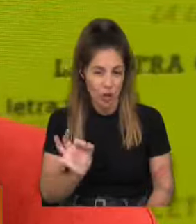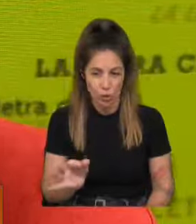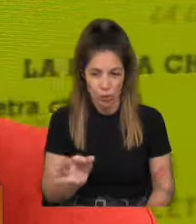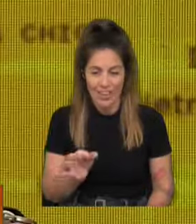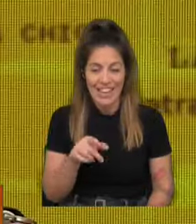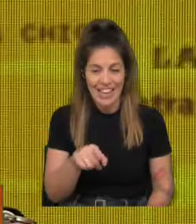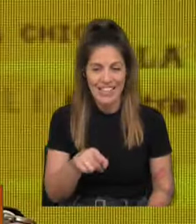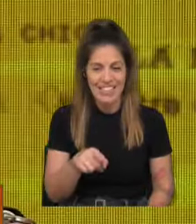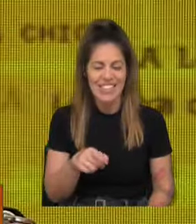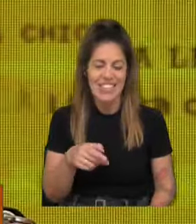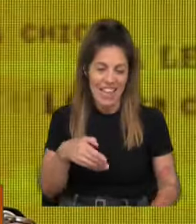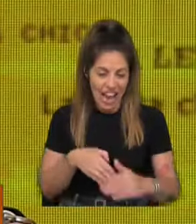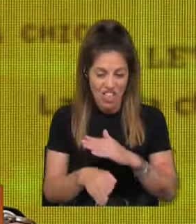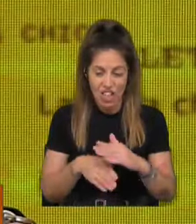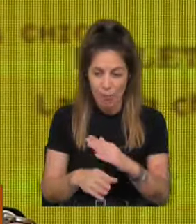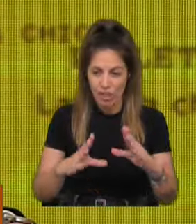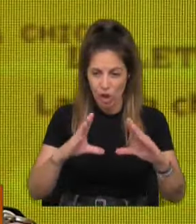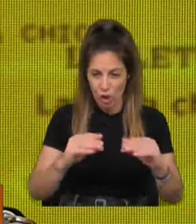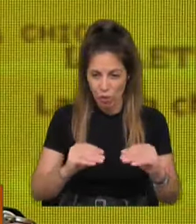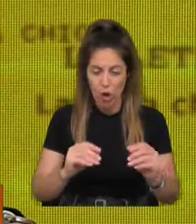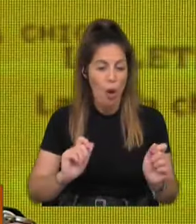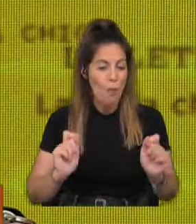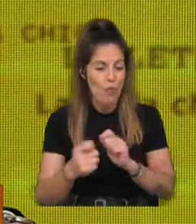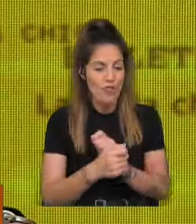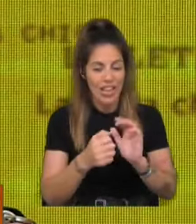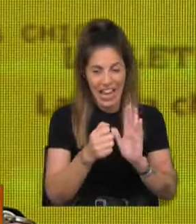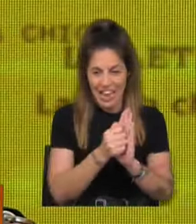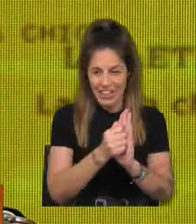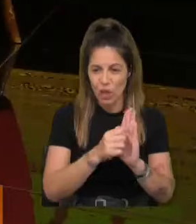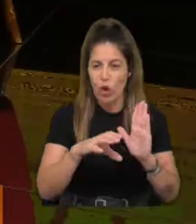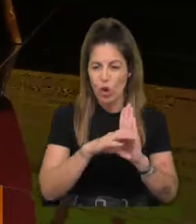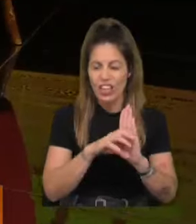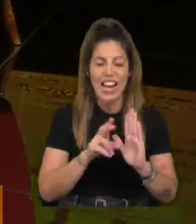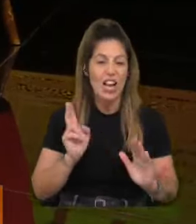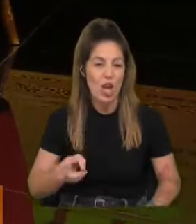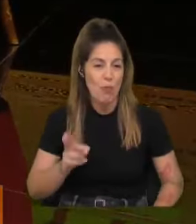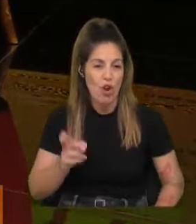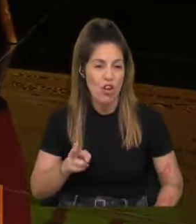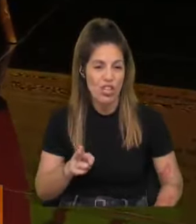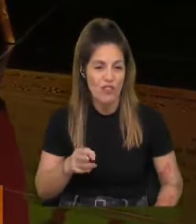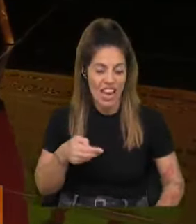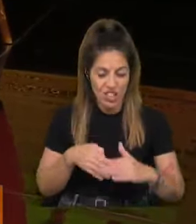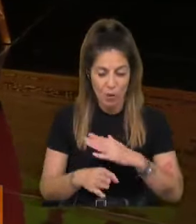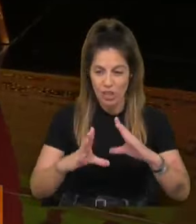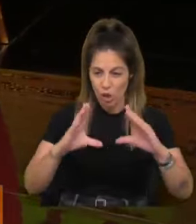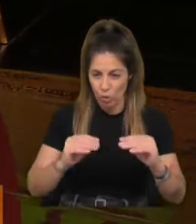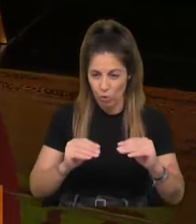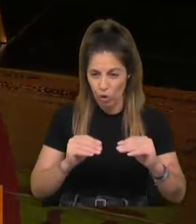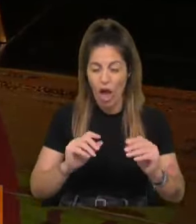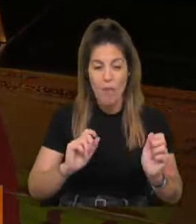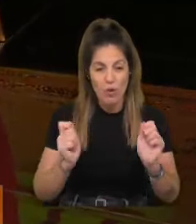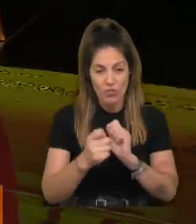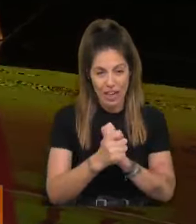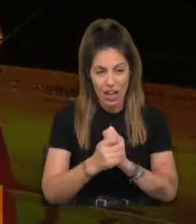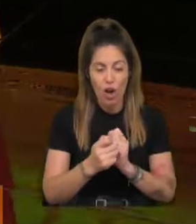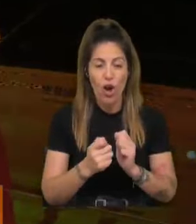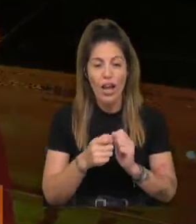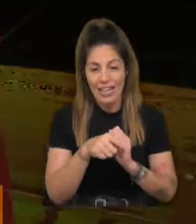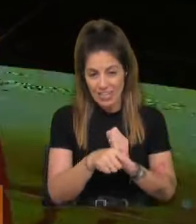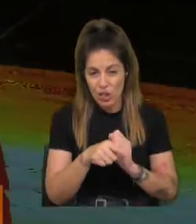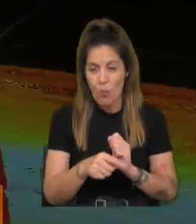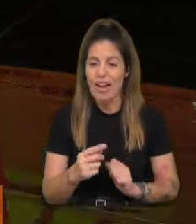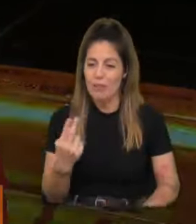allanamientos nocturno es decir es Modificar el artículo Constitución que prohíbe los allanamientos nocturnos este habilitándose